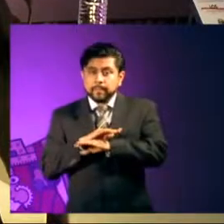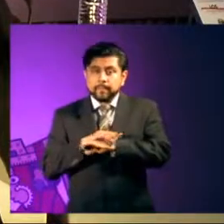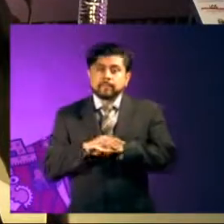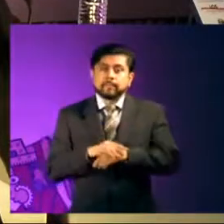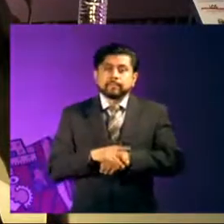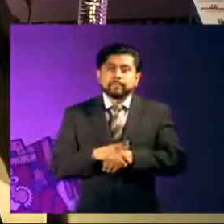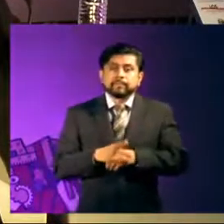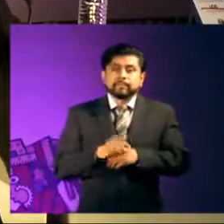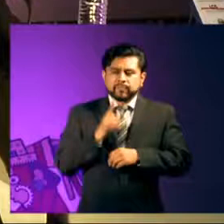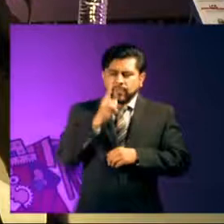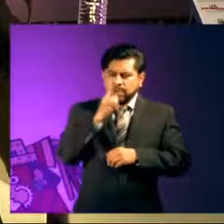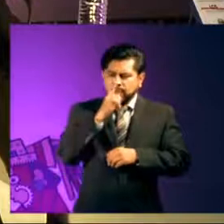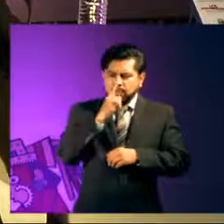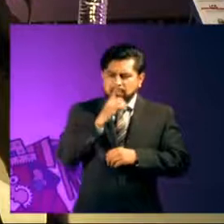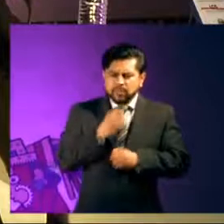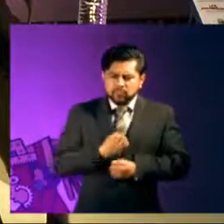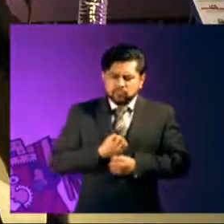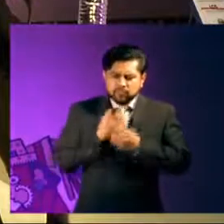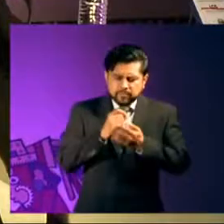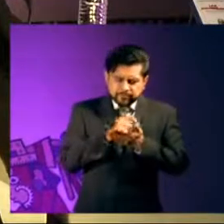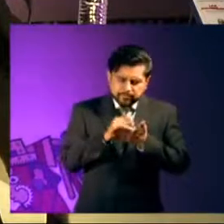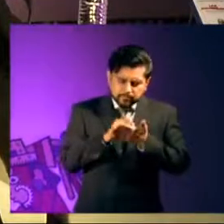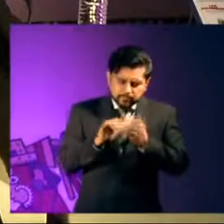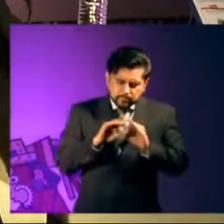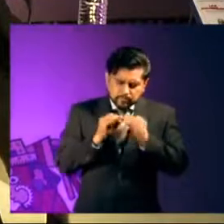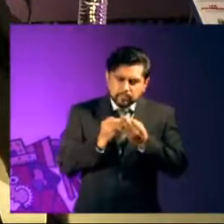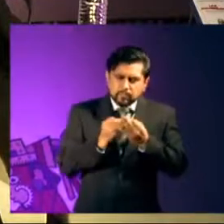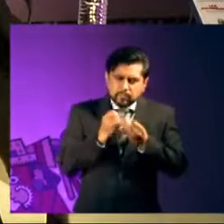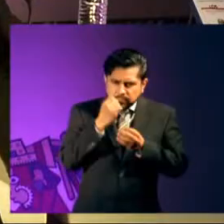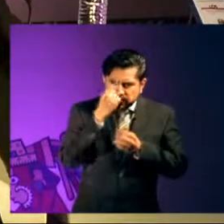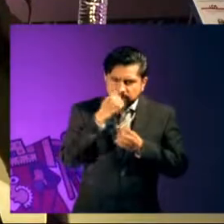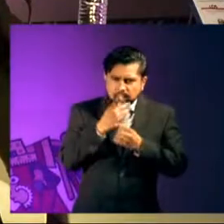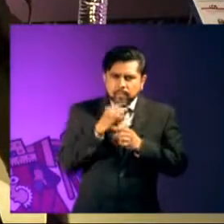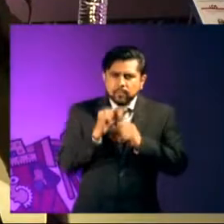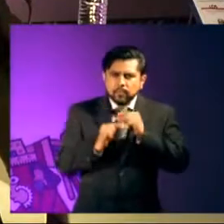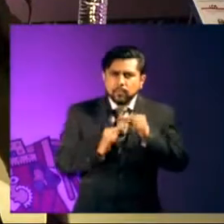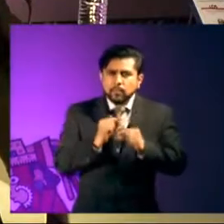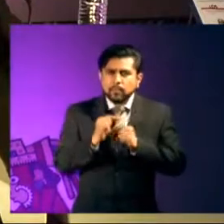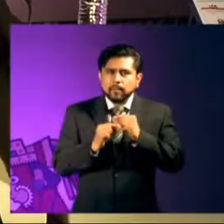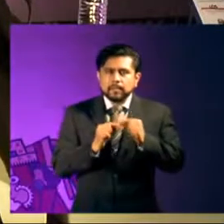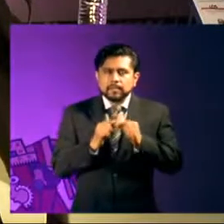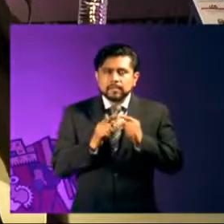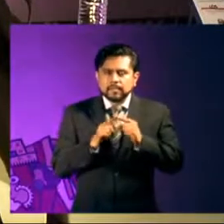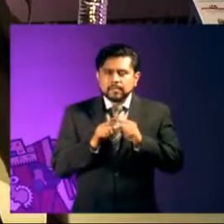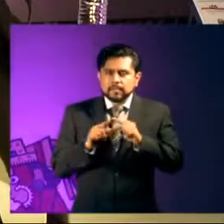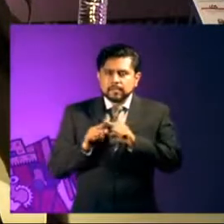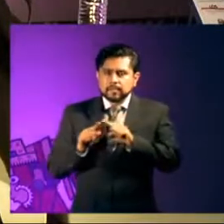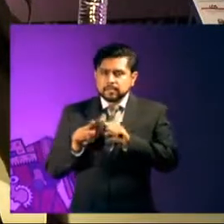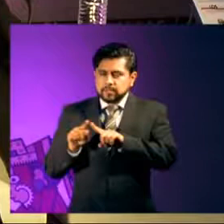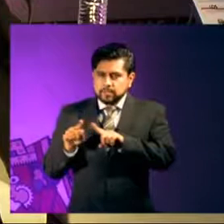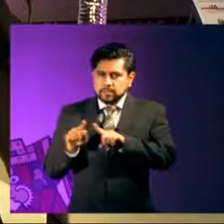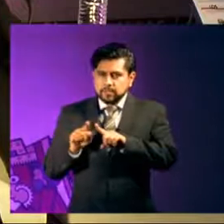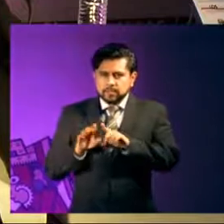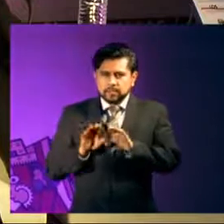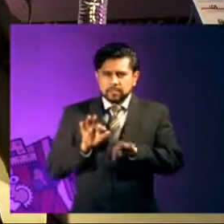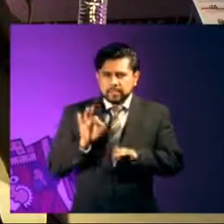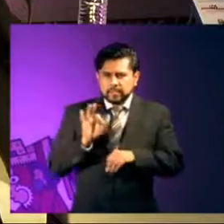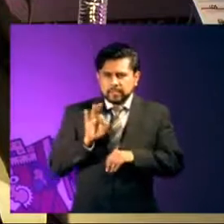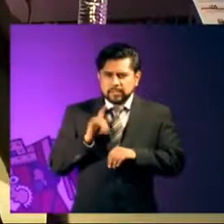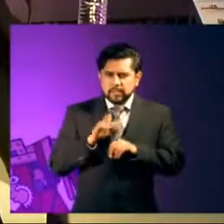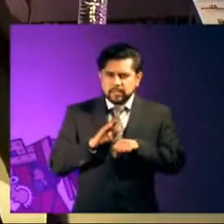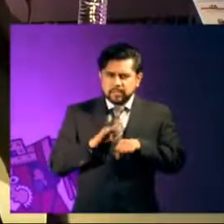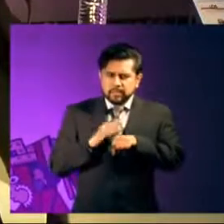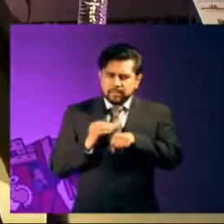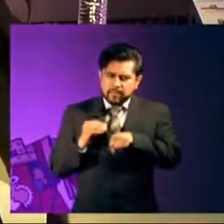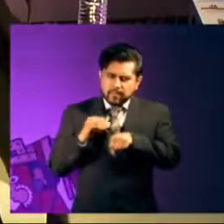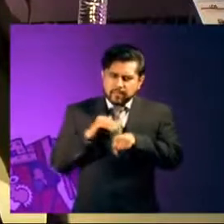lenguaje narrativo se empezó a manifestar de manera es un poco más que se considerarían femeninas digamos